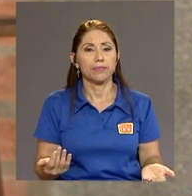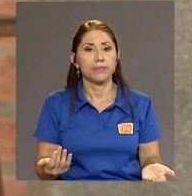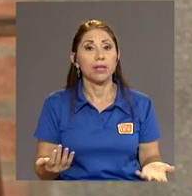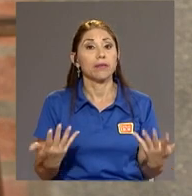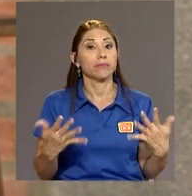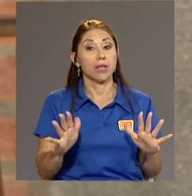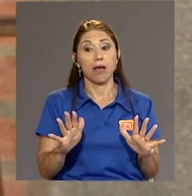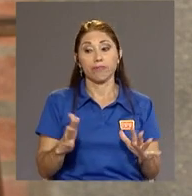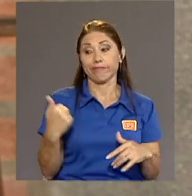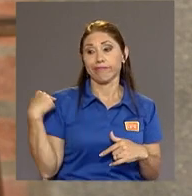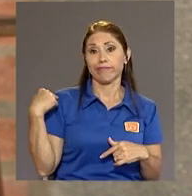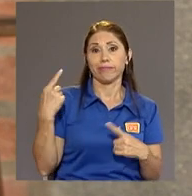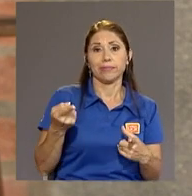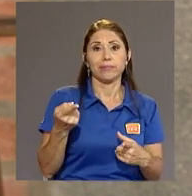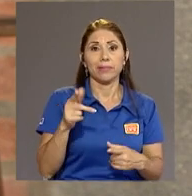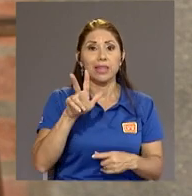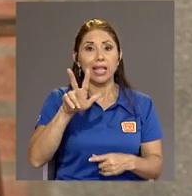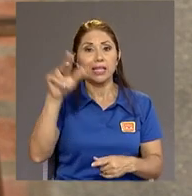Llevamos 3 gobiernos en que